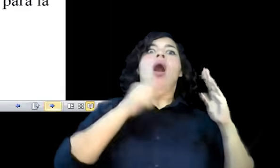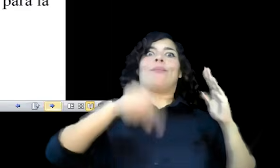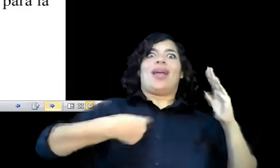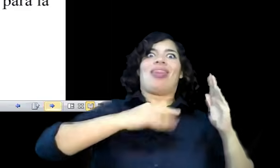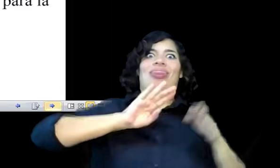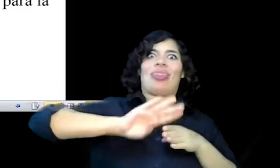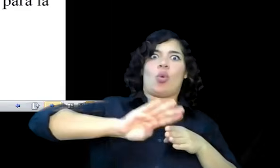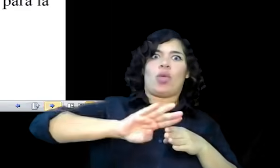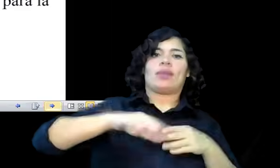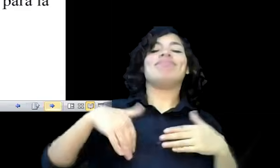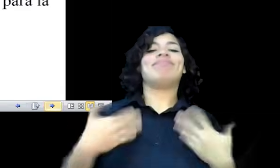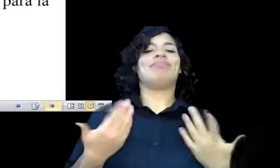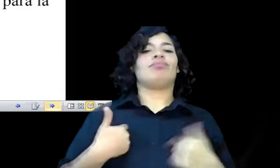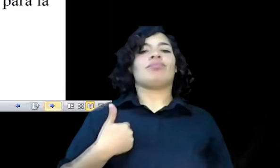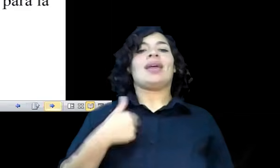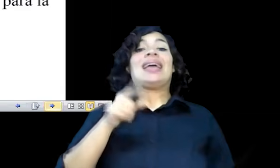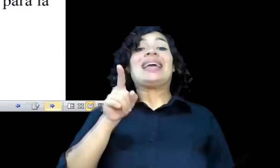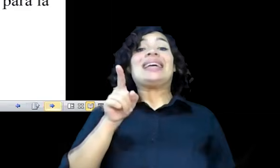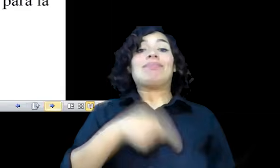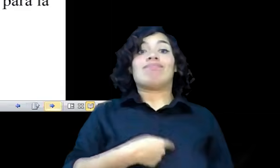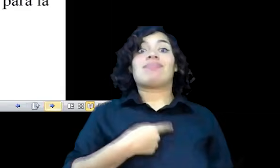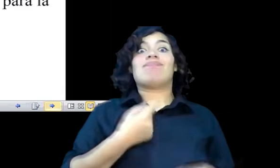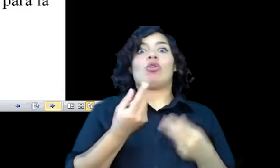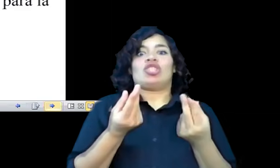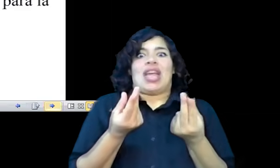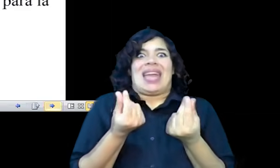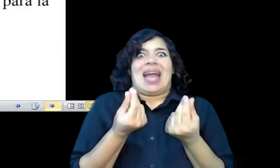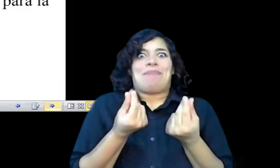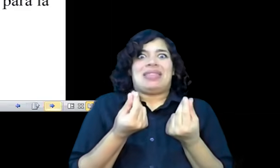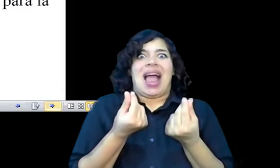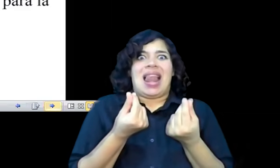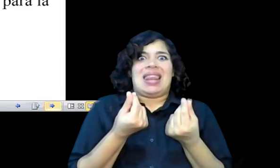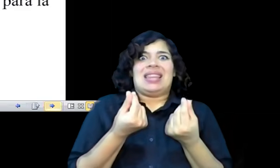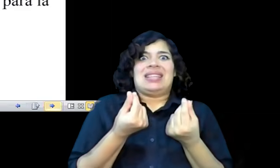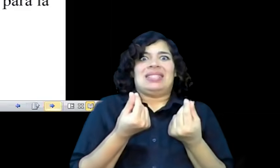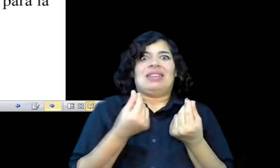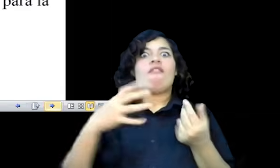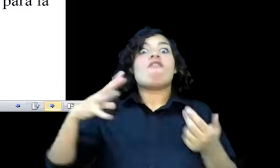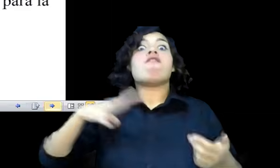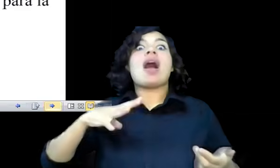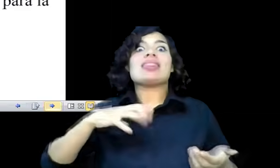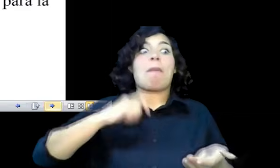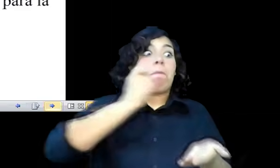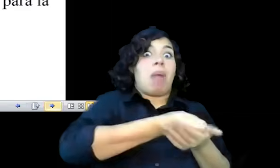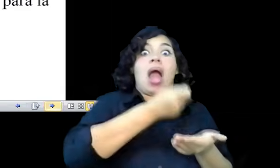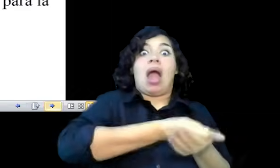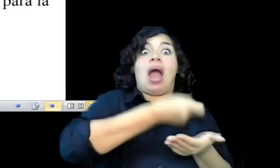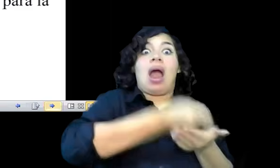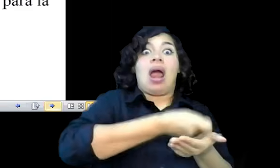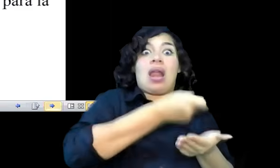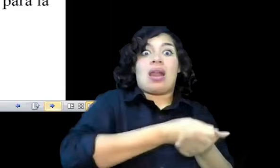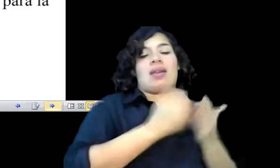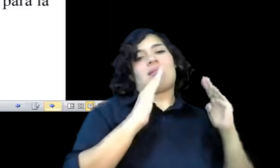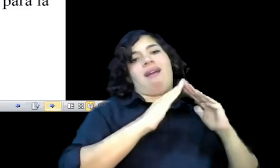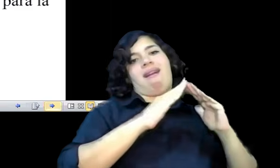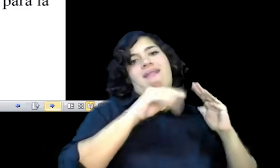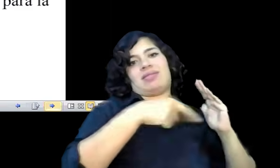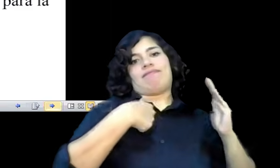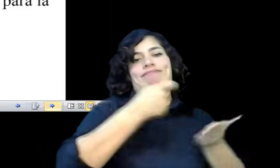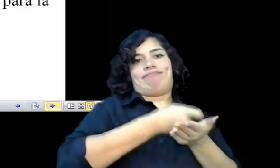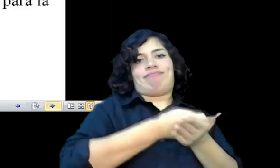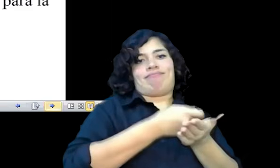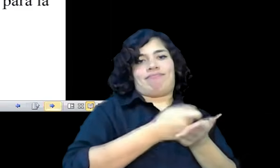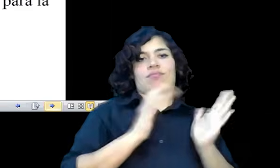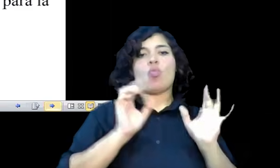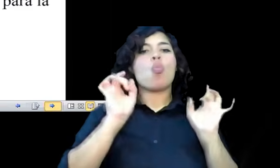Únicamente voy a restar la porción de capital que me reste pagar, ¿sí?, por la compra de